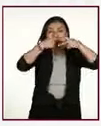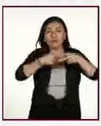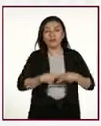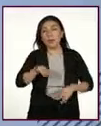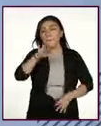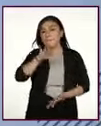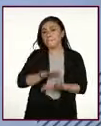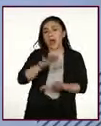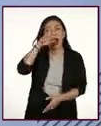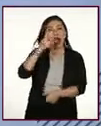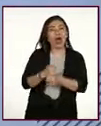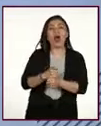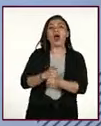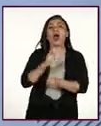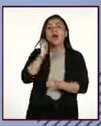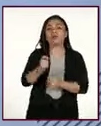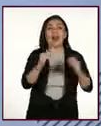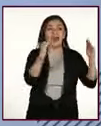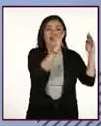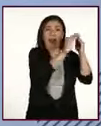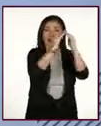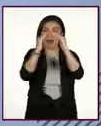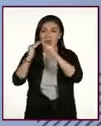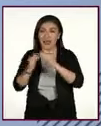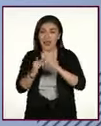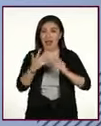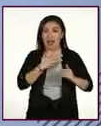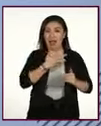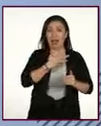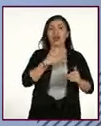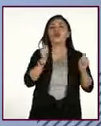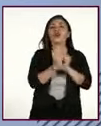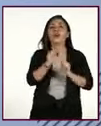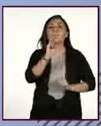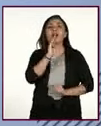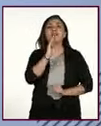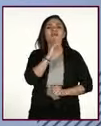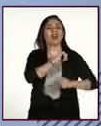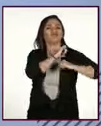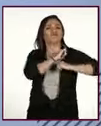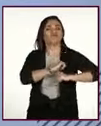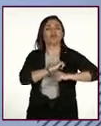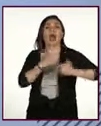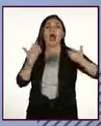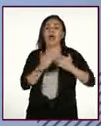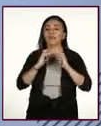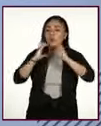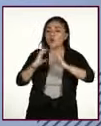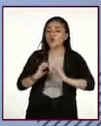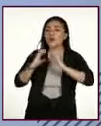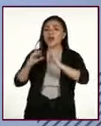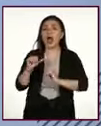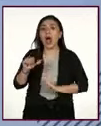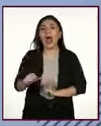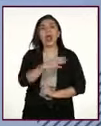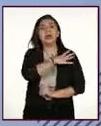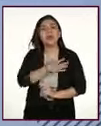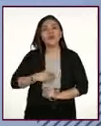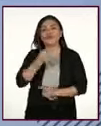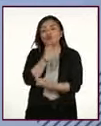la mayor parte de las casas son las madres de familia y quien cuida a sus a los hijos, a